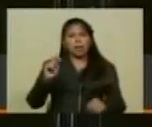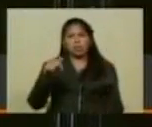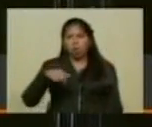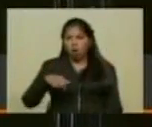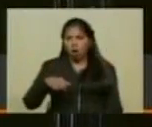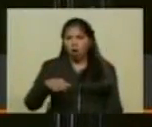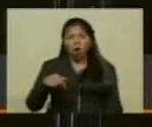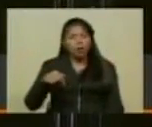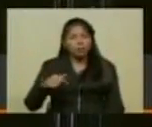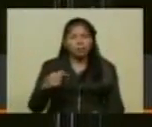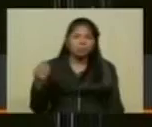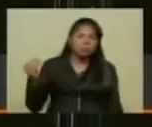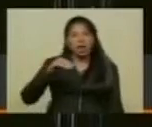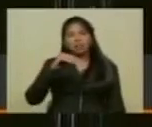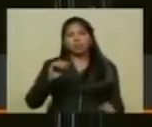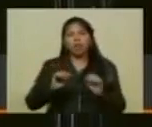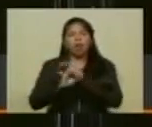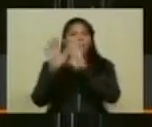aún.